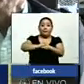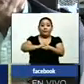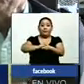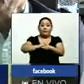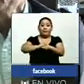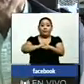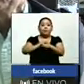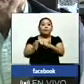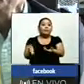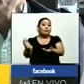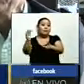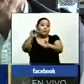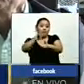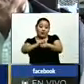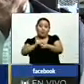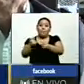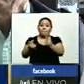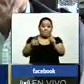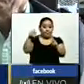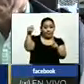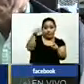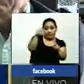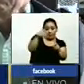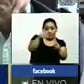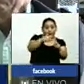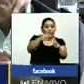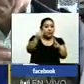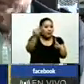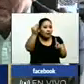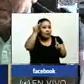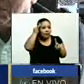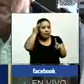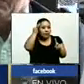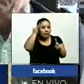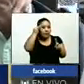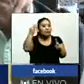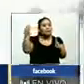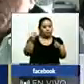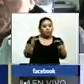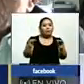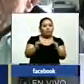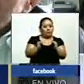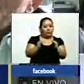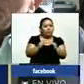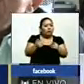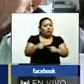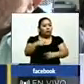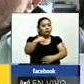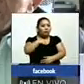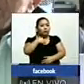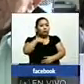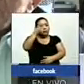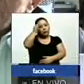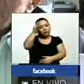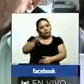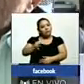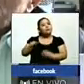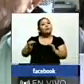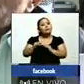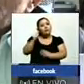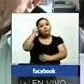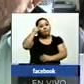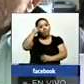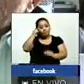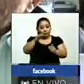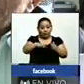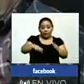la formación que el ser humano debe de llevar también. Pero yo creo que hay que pensar también en el